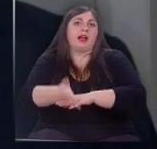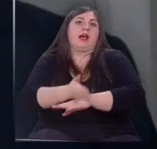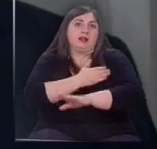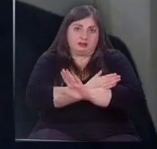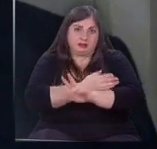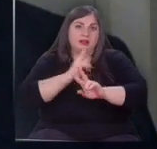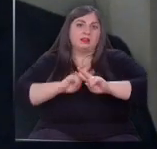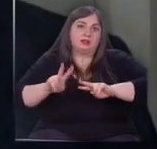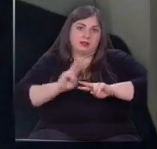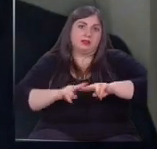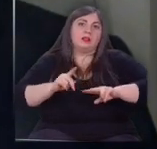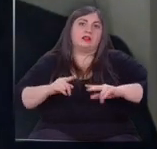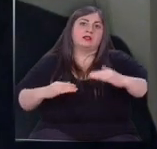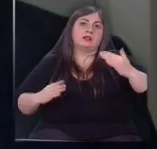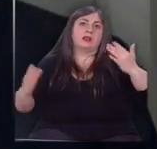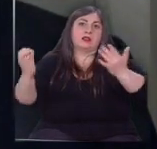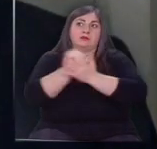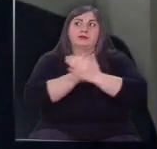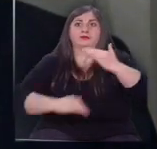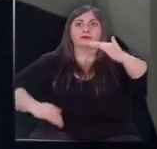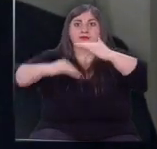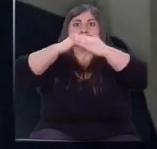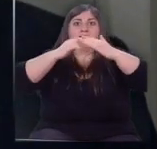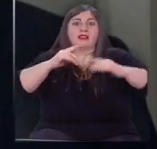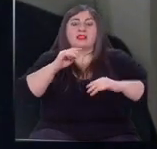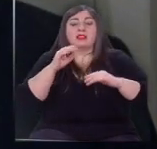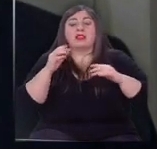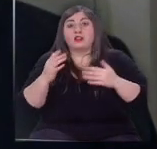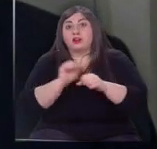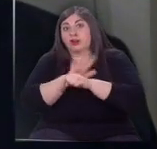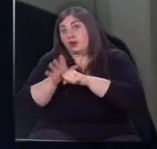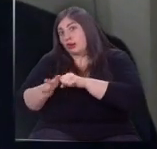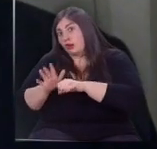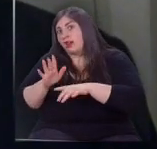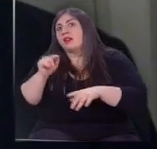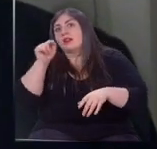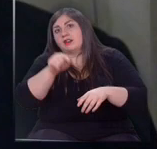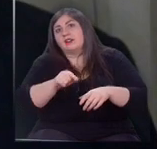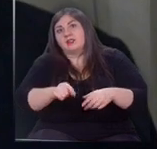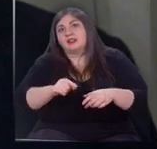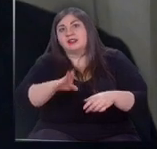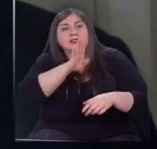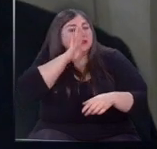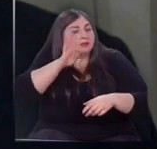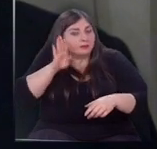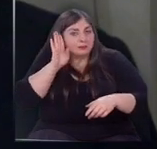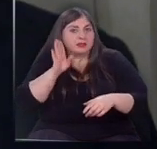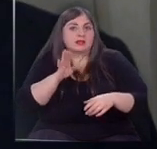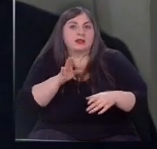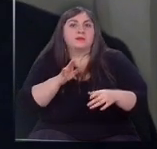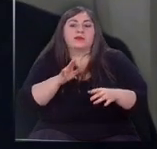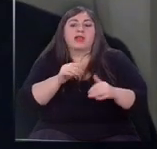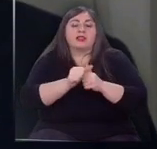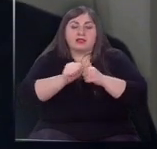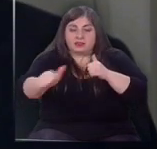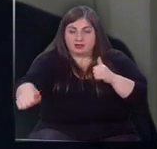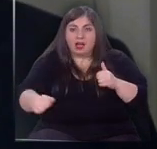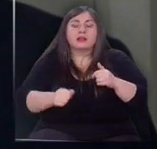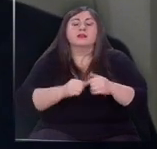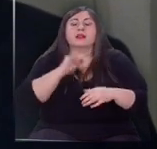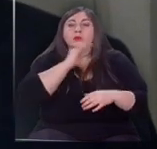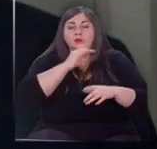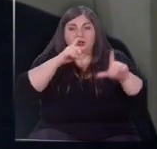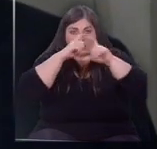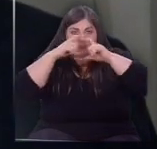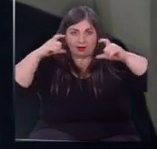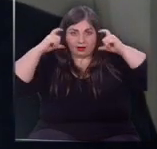se produzca, digamos, el pic del coronavirus. Yo lo veo poco probable, pero si es que fuera así, como usted bien dice, higiene respiratoria, mantenerse una distancia prudente, usar mascarillas,